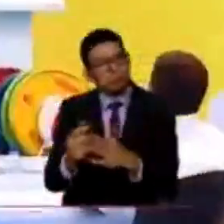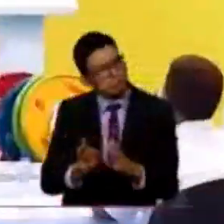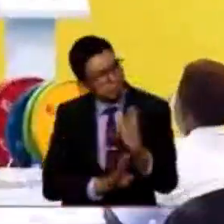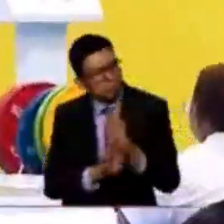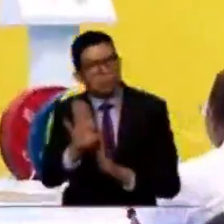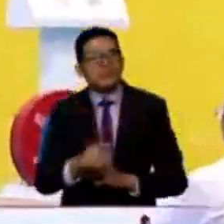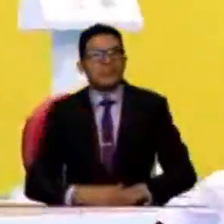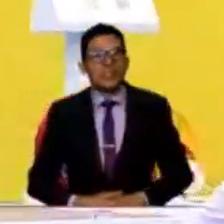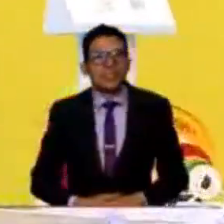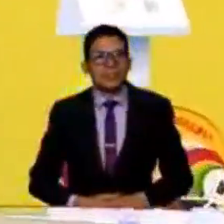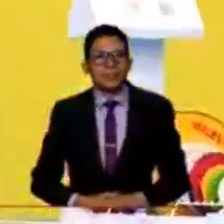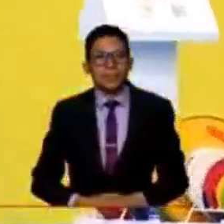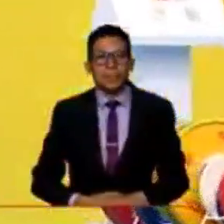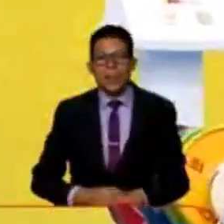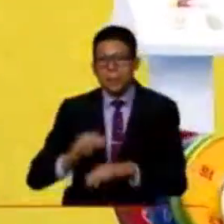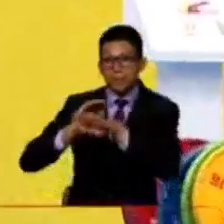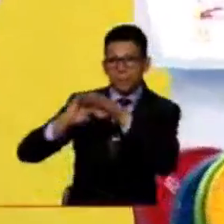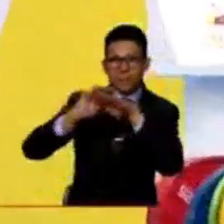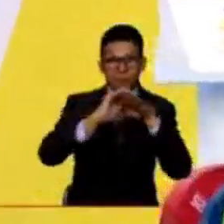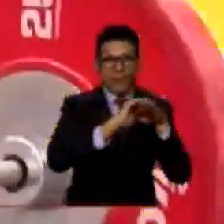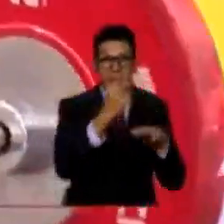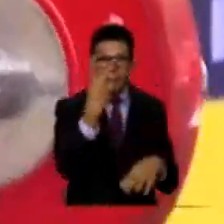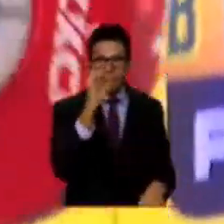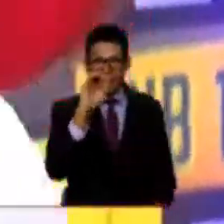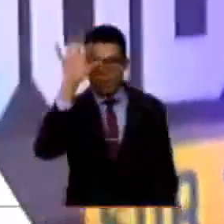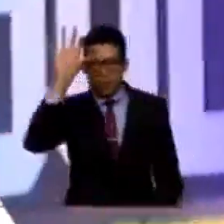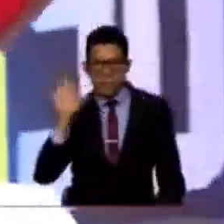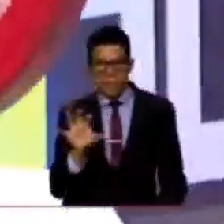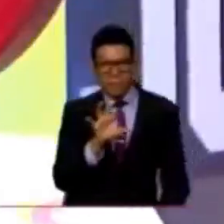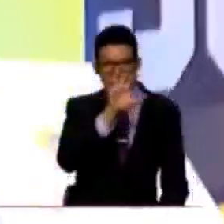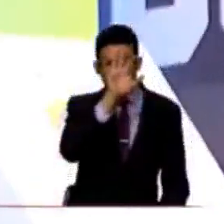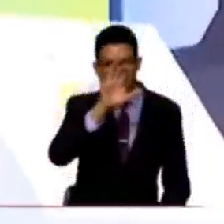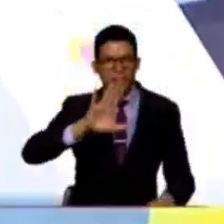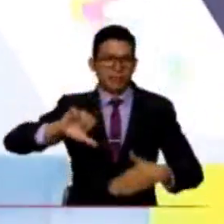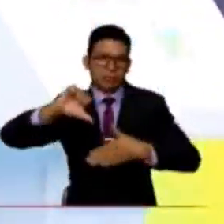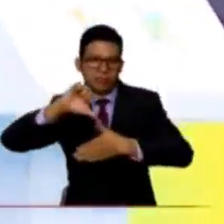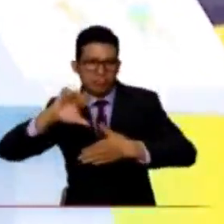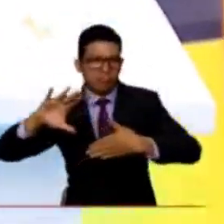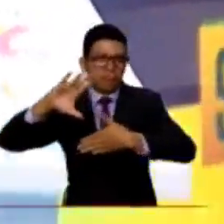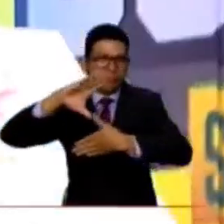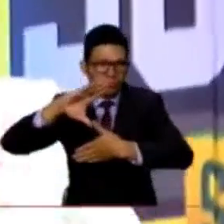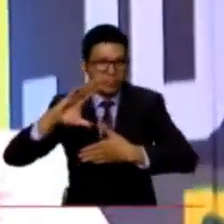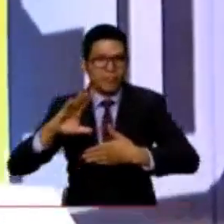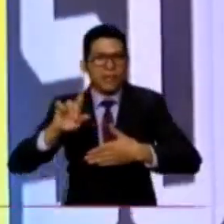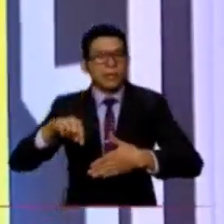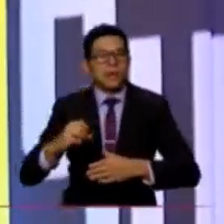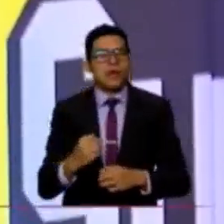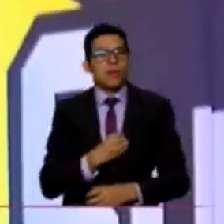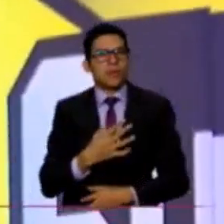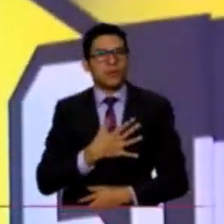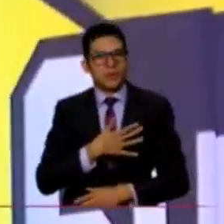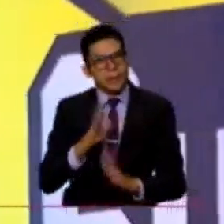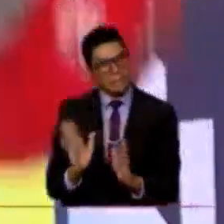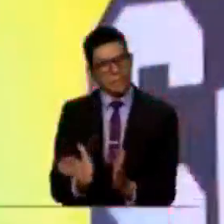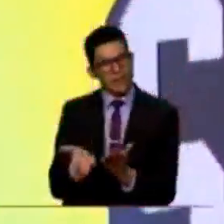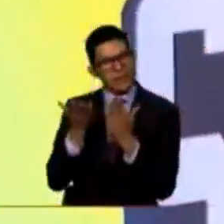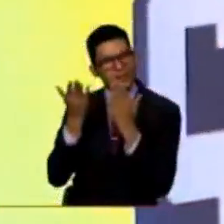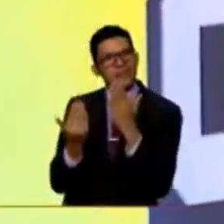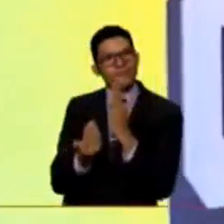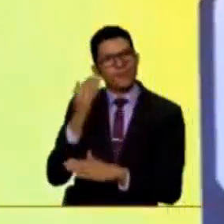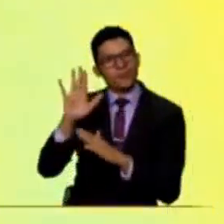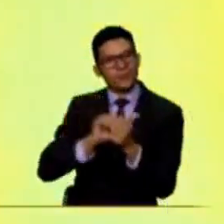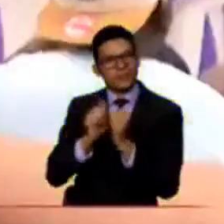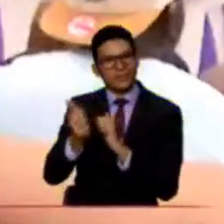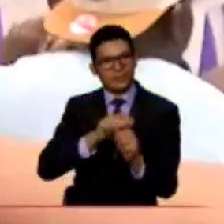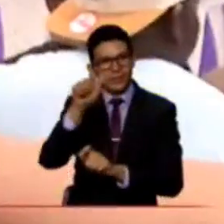seguir. Para los 20 países invitados a estas justas panamericanas y sudamericanas, es la oportunidad también de seguir mejorando las marcas de sus nuevos